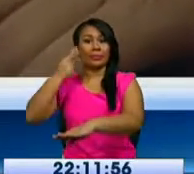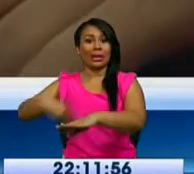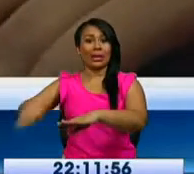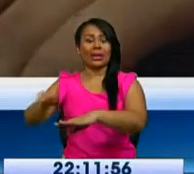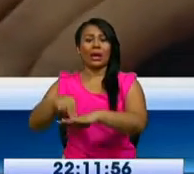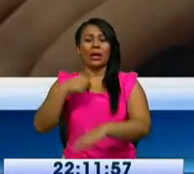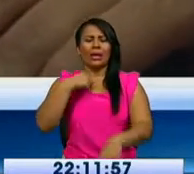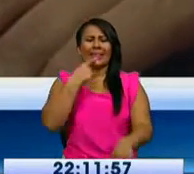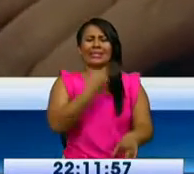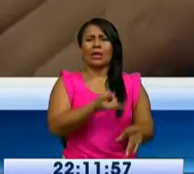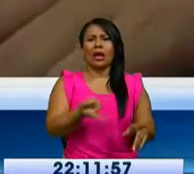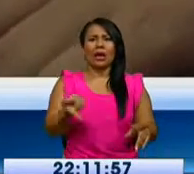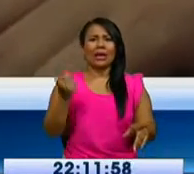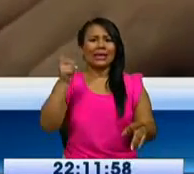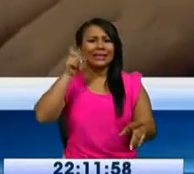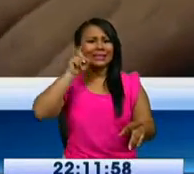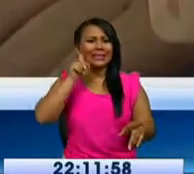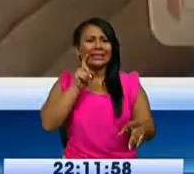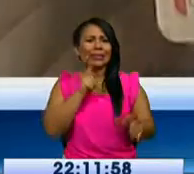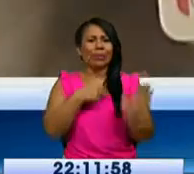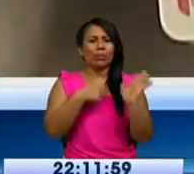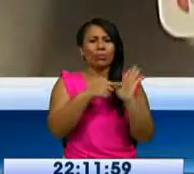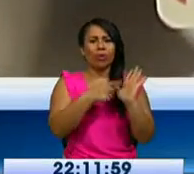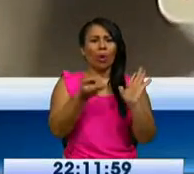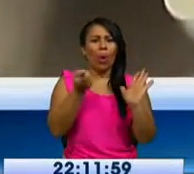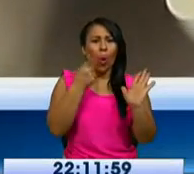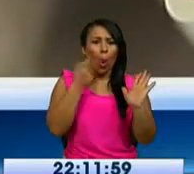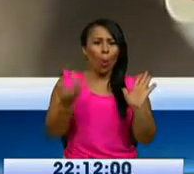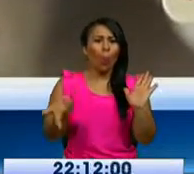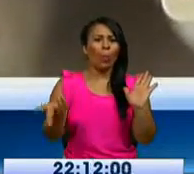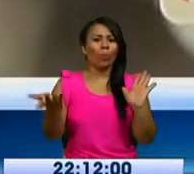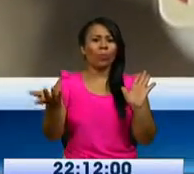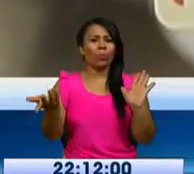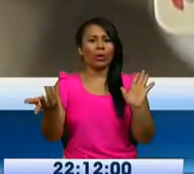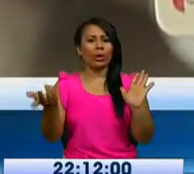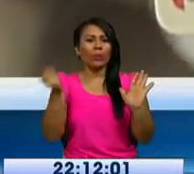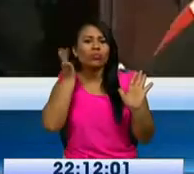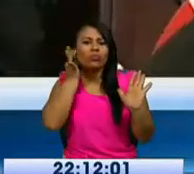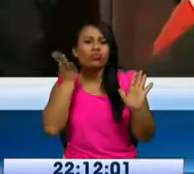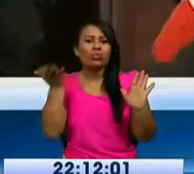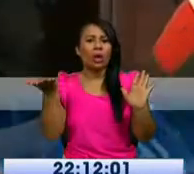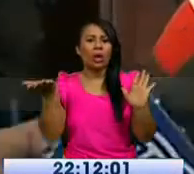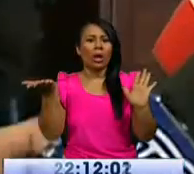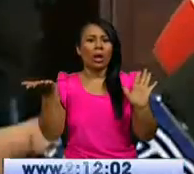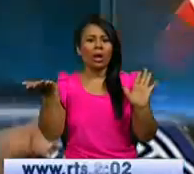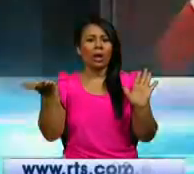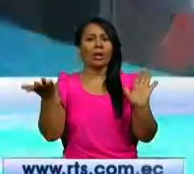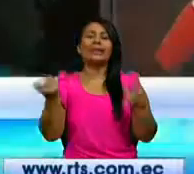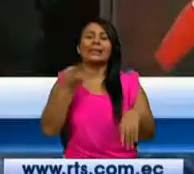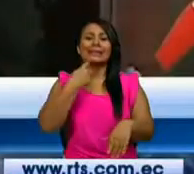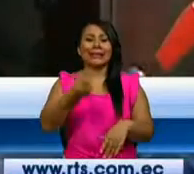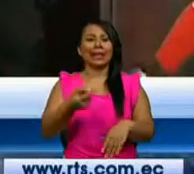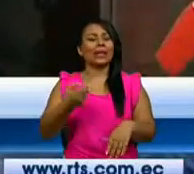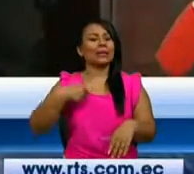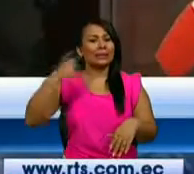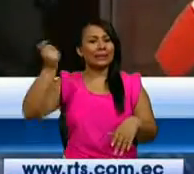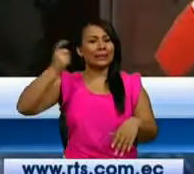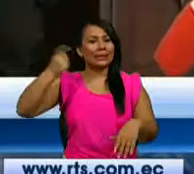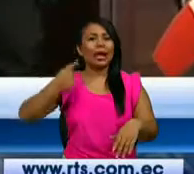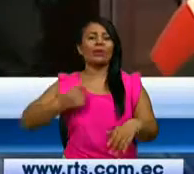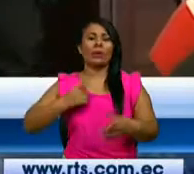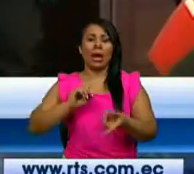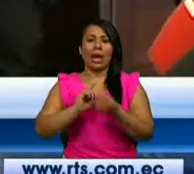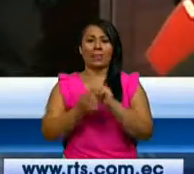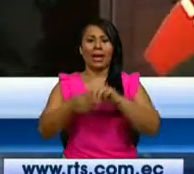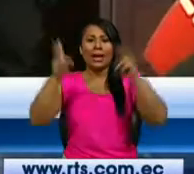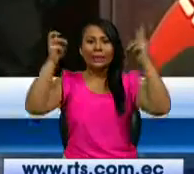discutió si debe ir en la cédula de identidad la palabra sexo o género. Lo que hay que diferenciar es el sexo como un elemento